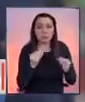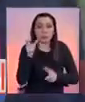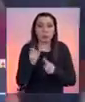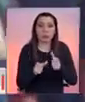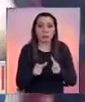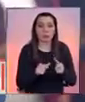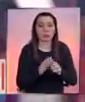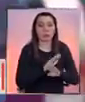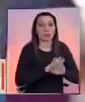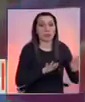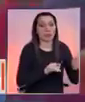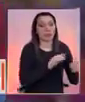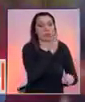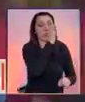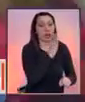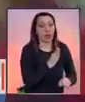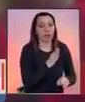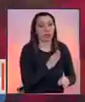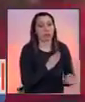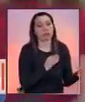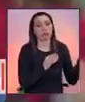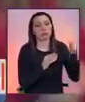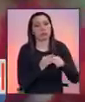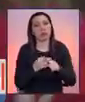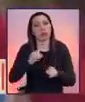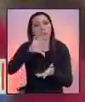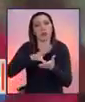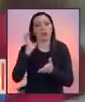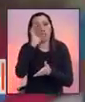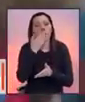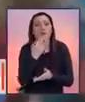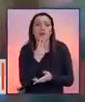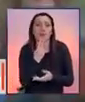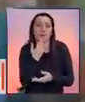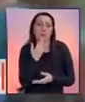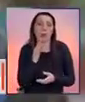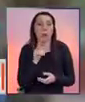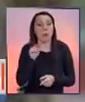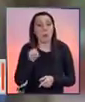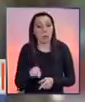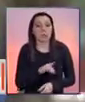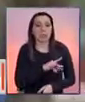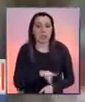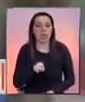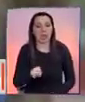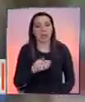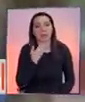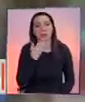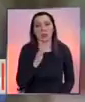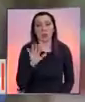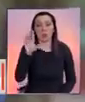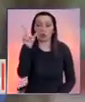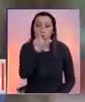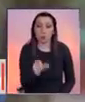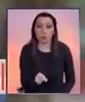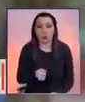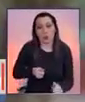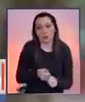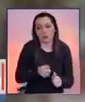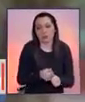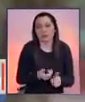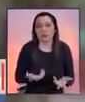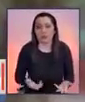salido de Brasil para intentar una vida mejor en otro país y han elegido a Chile como ese país, en Sudamérica, porque igual está cerca y